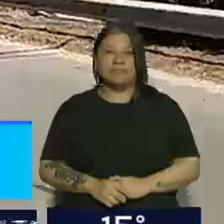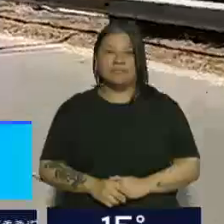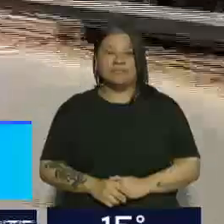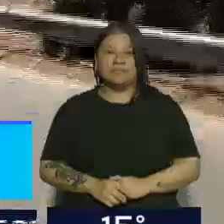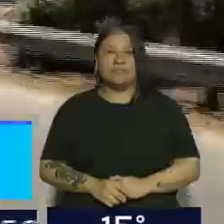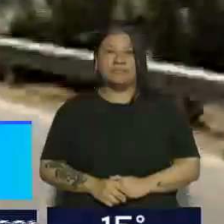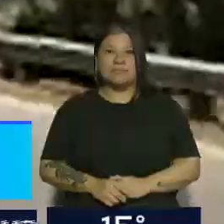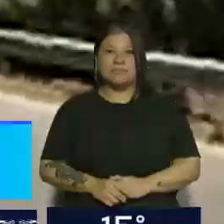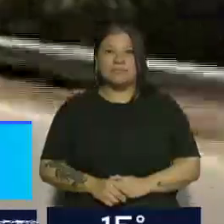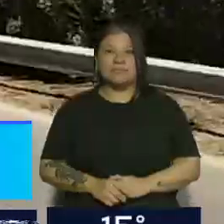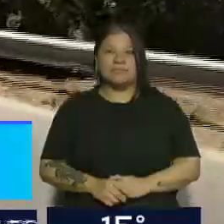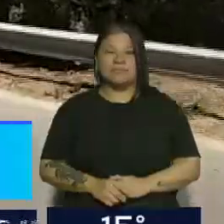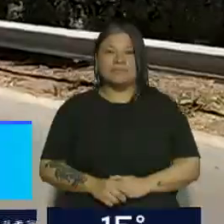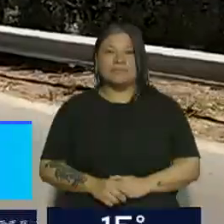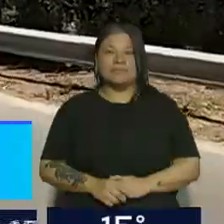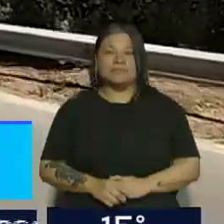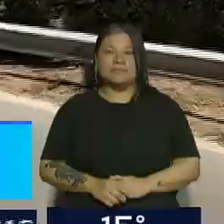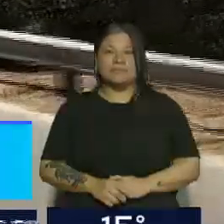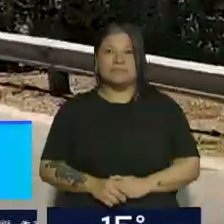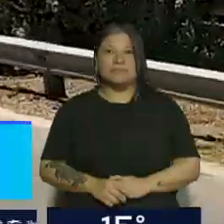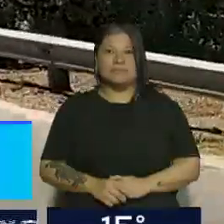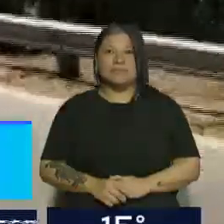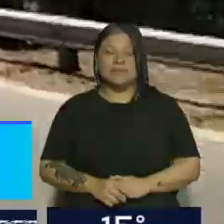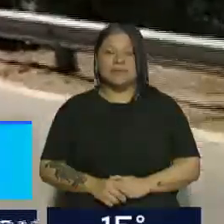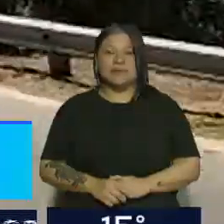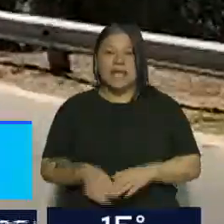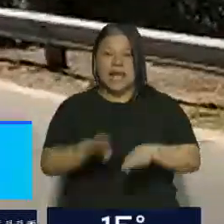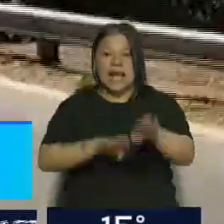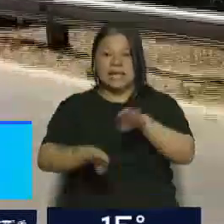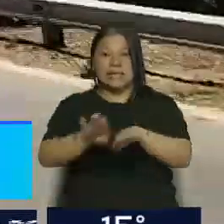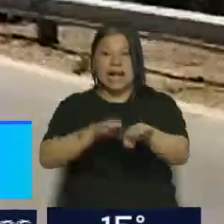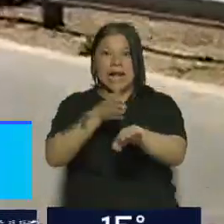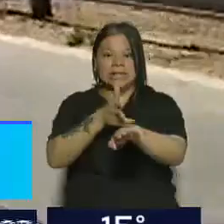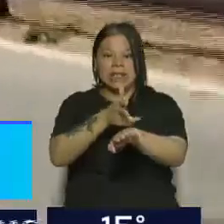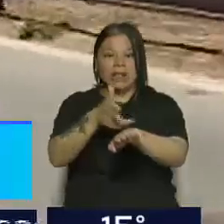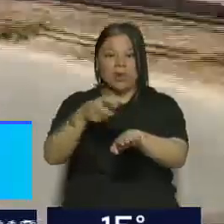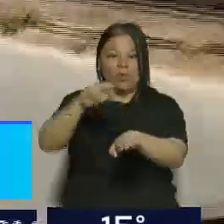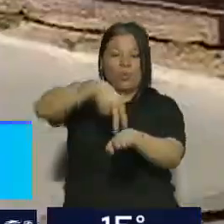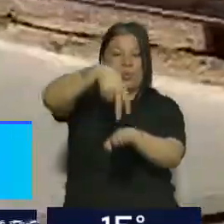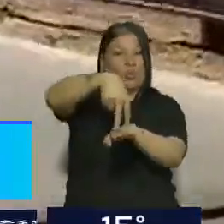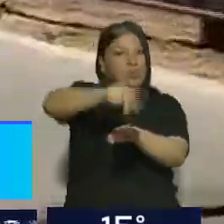se, digamos, que no abarquen la calzada, ¿no?